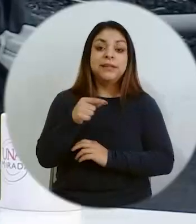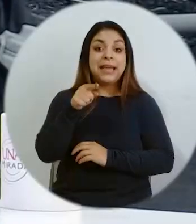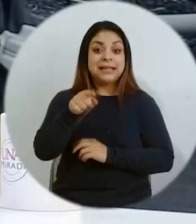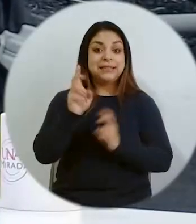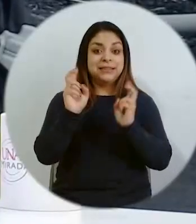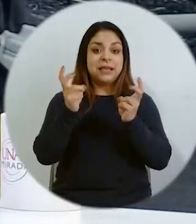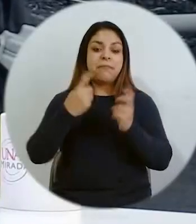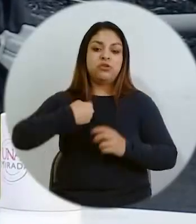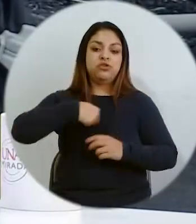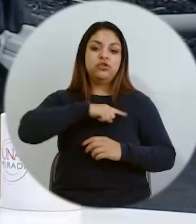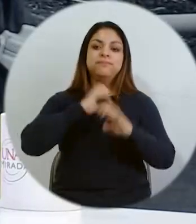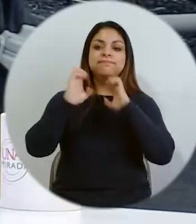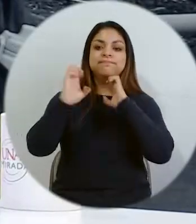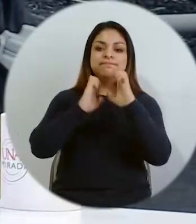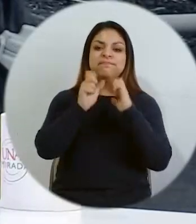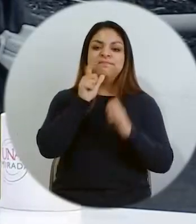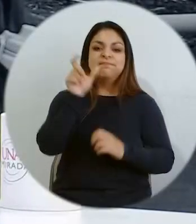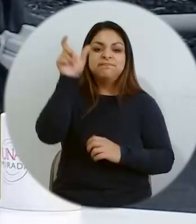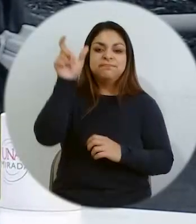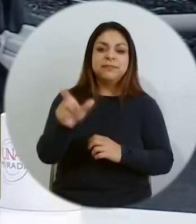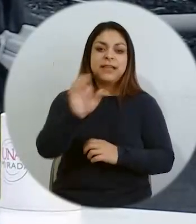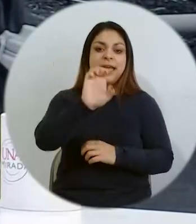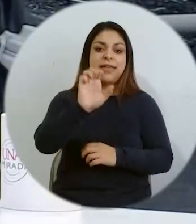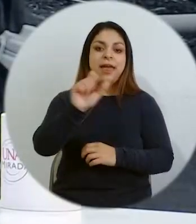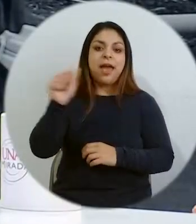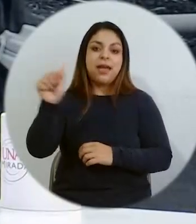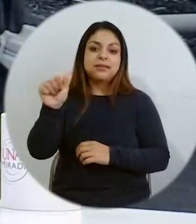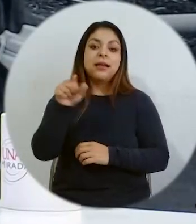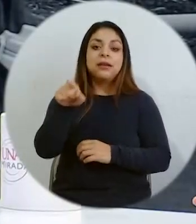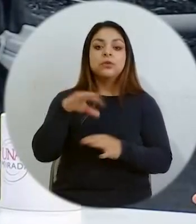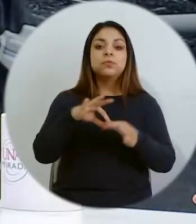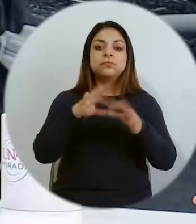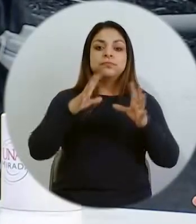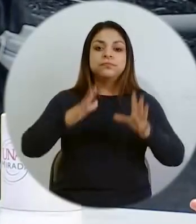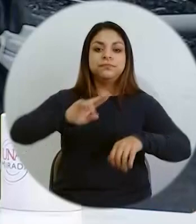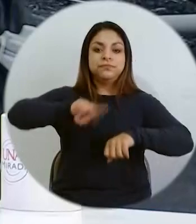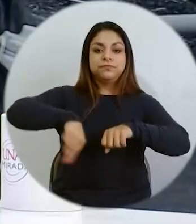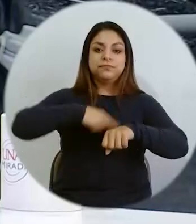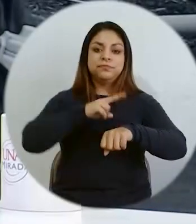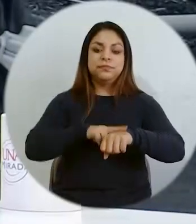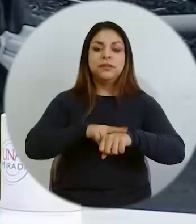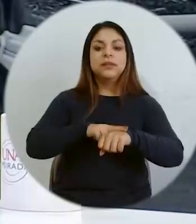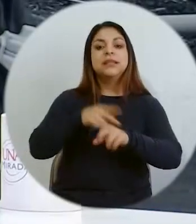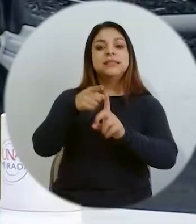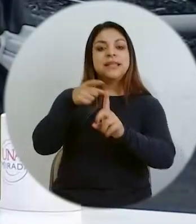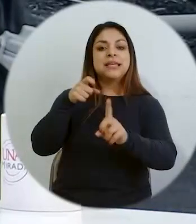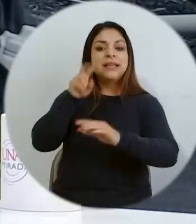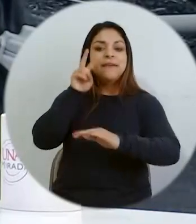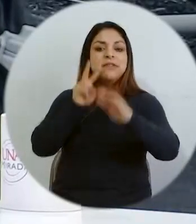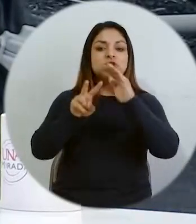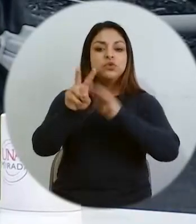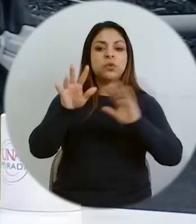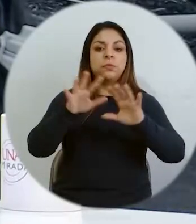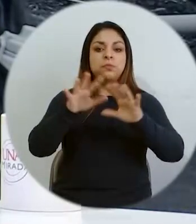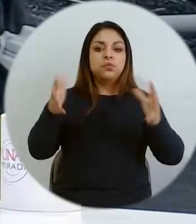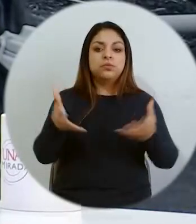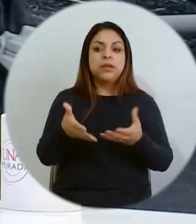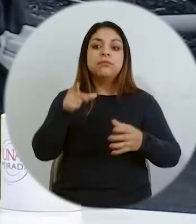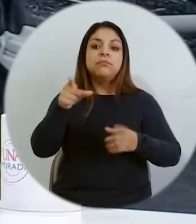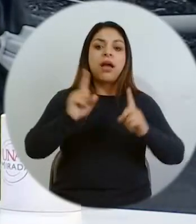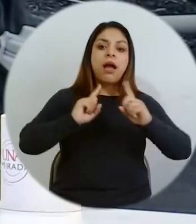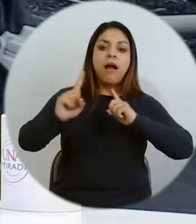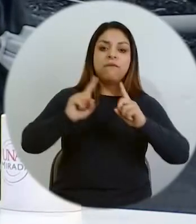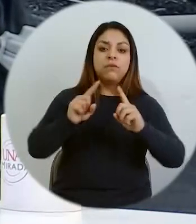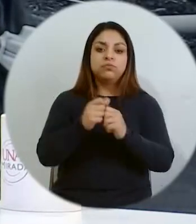sería mejor. Sobre este tema conversamos con Eder Araya, quien es coordinador nacional de Advocacy de Visión